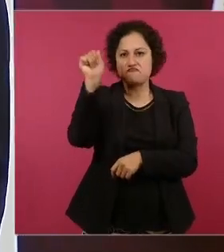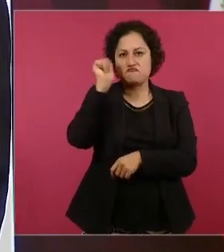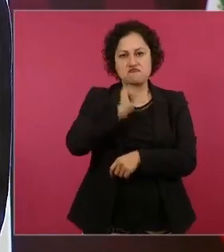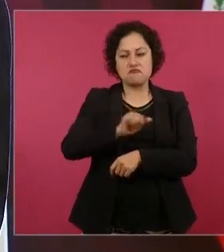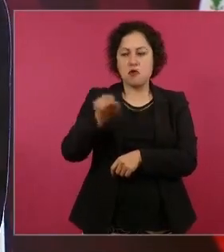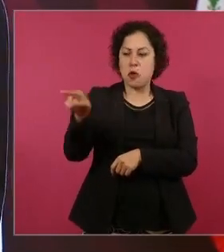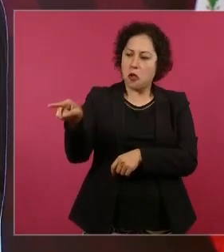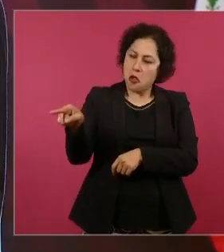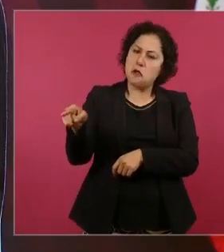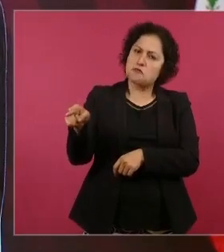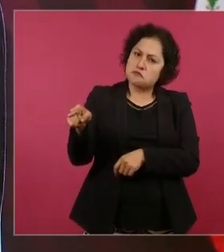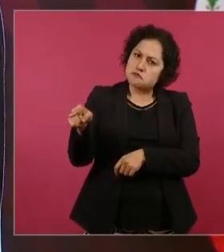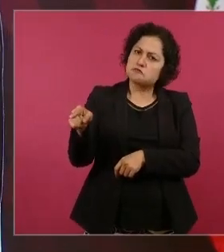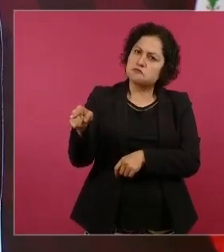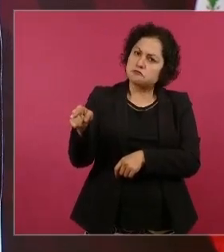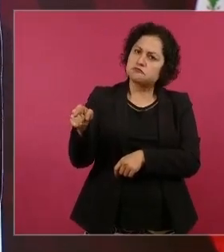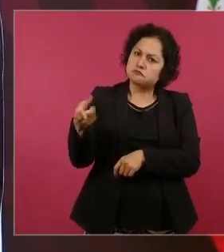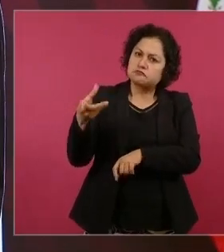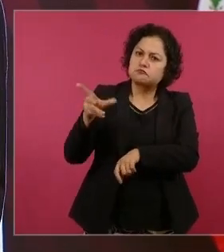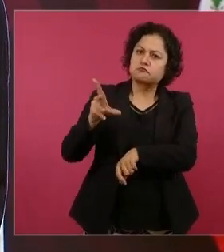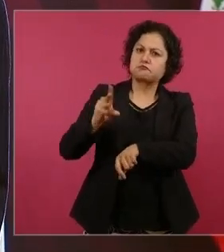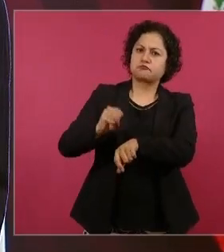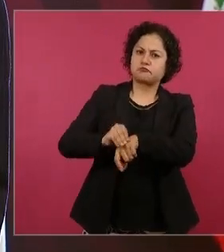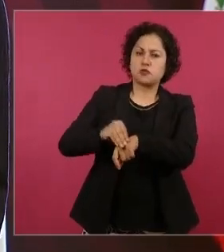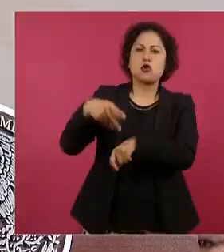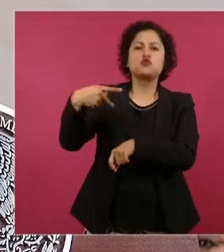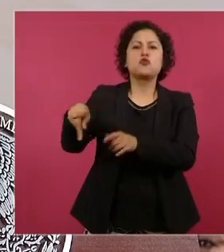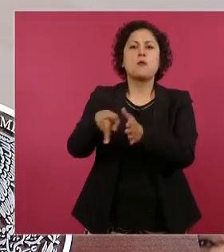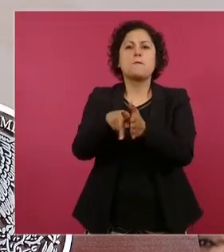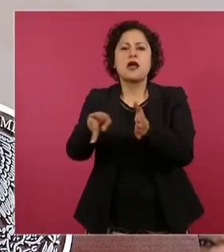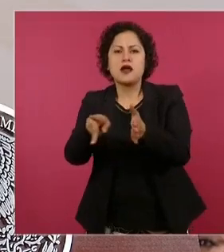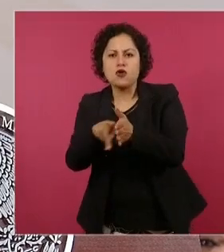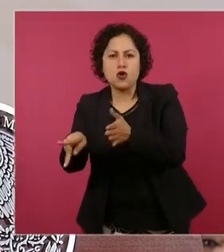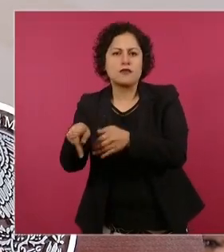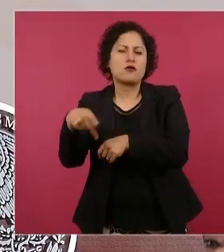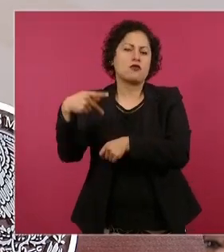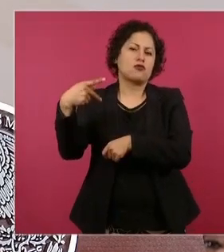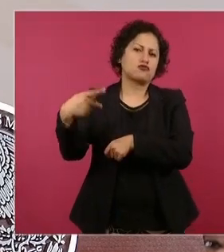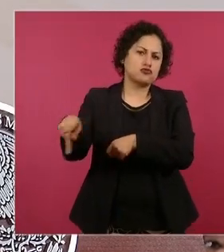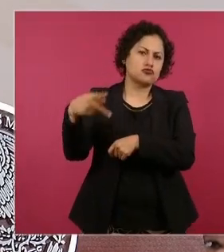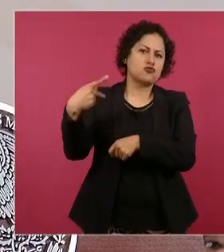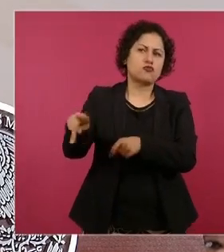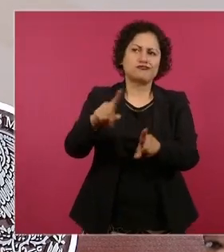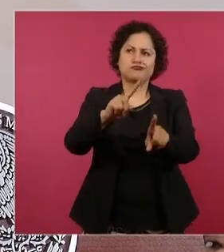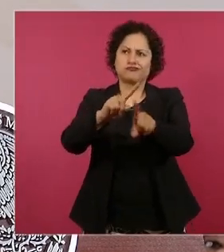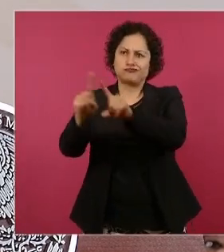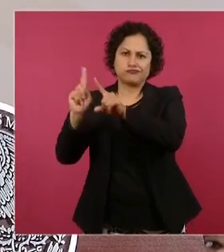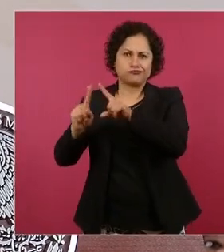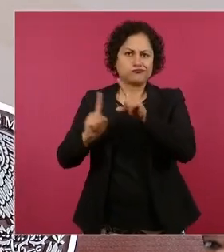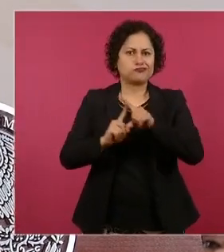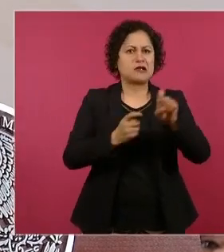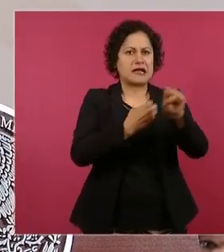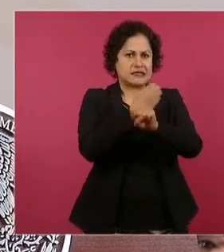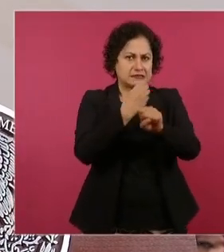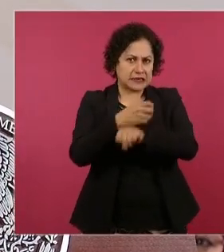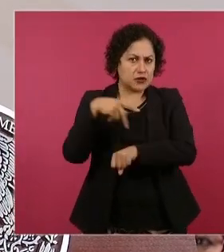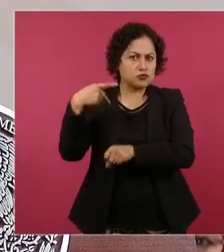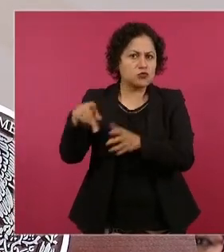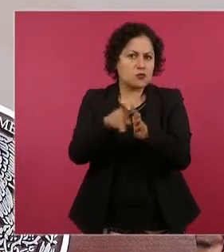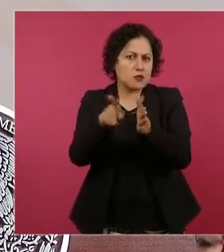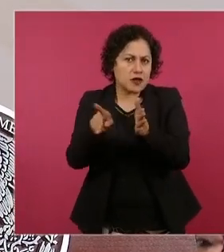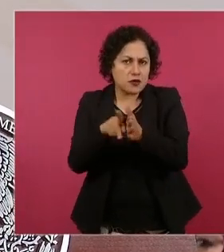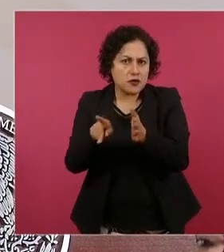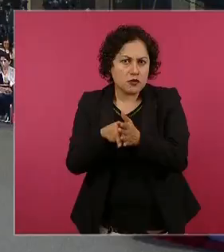los espacios de Por Esto, de Yucatán y de otros estados de la península